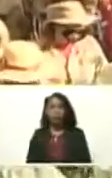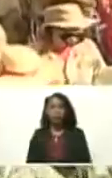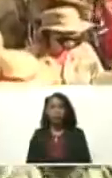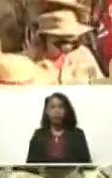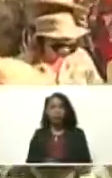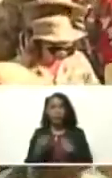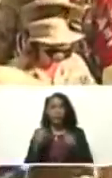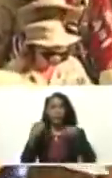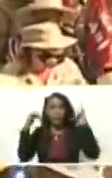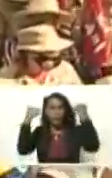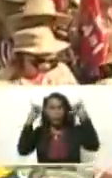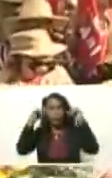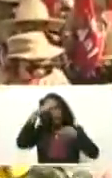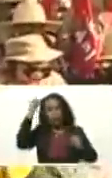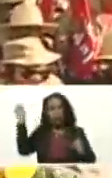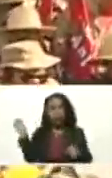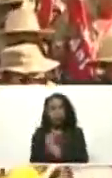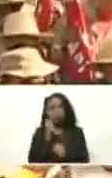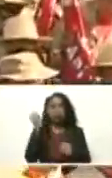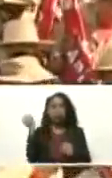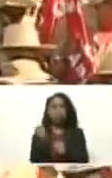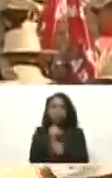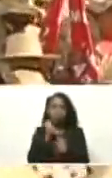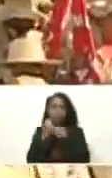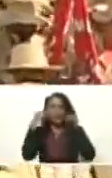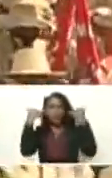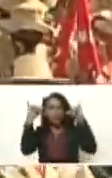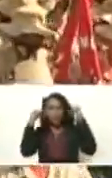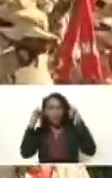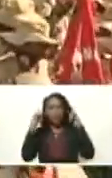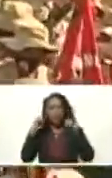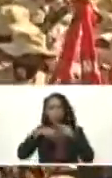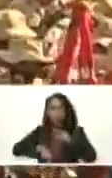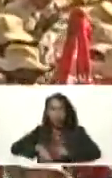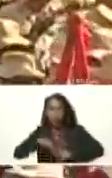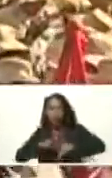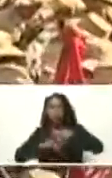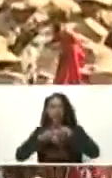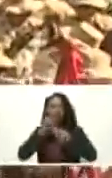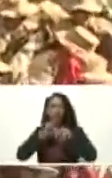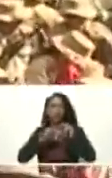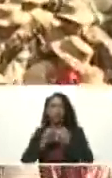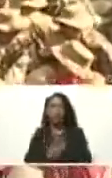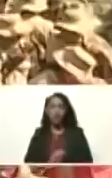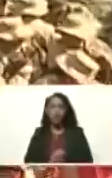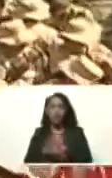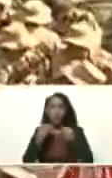Para celebrar trabajando, para celebrar construyendo,